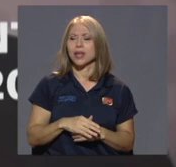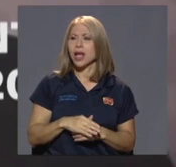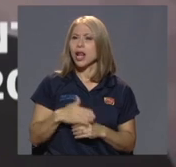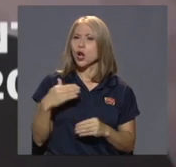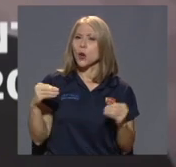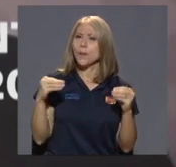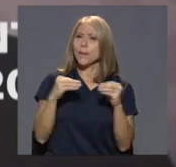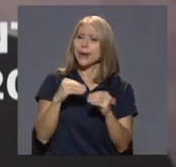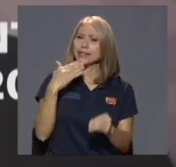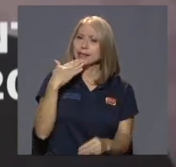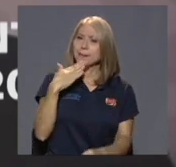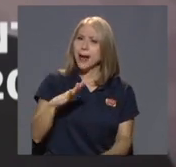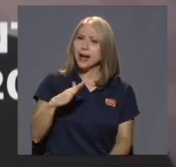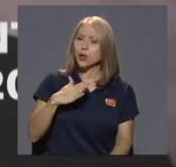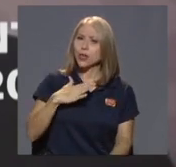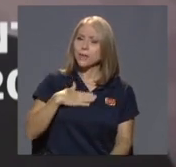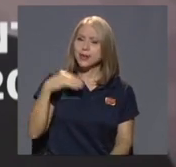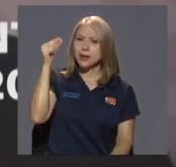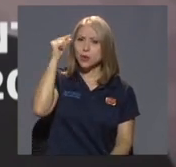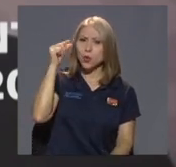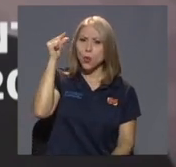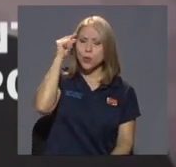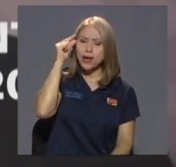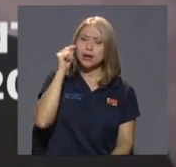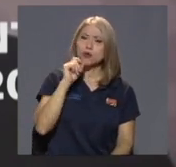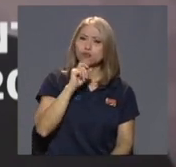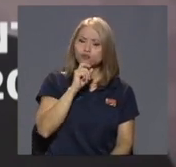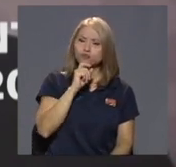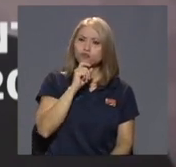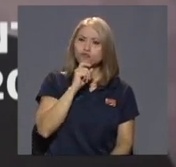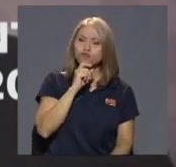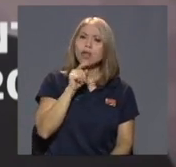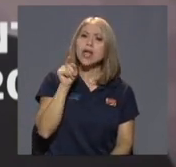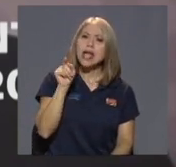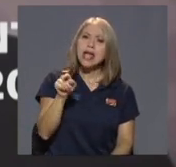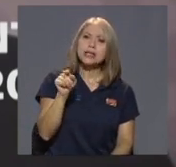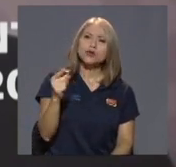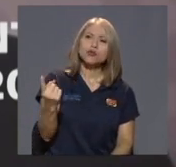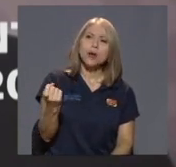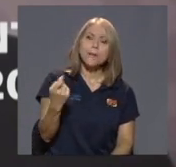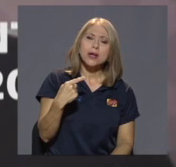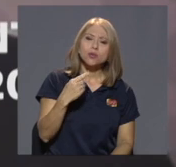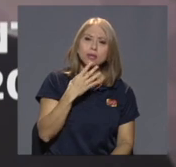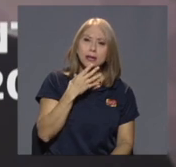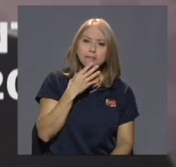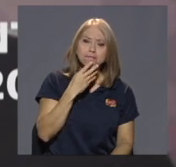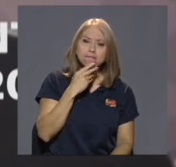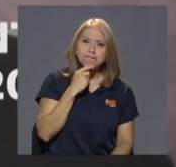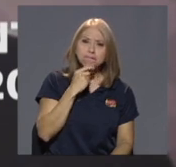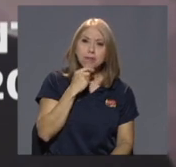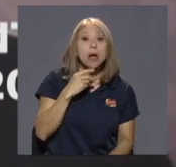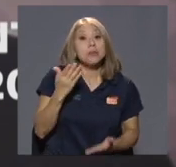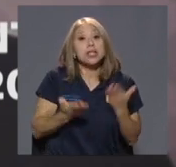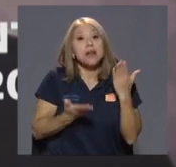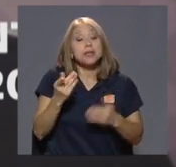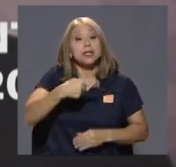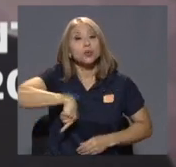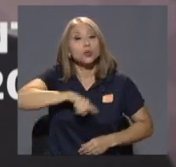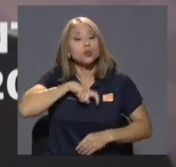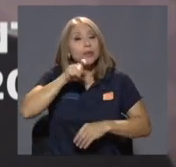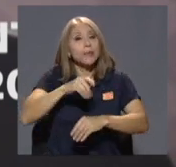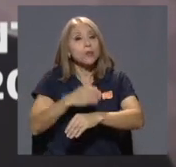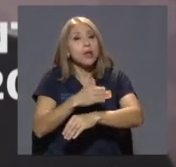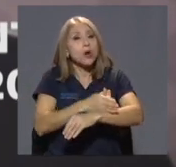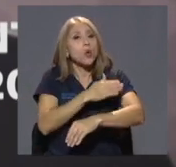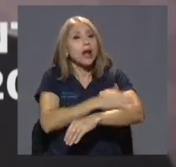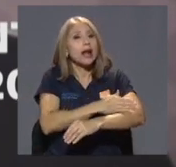gobierno. Eso es una pregunta. Bueno, tal vez que necesitamos mejorar mucho en la forma que nos comunicamos y en la